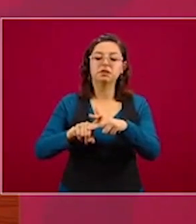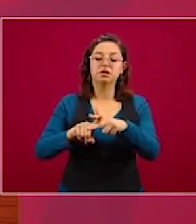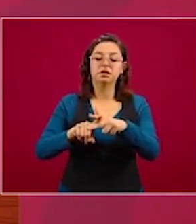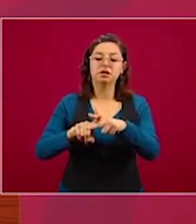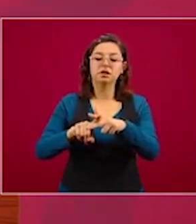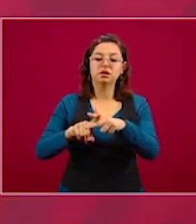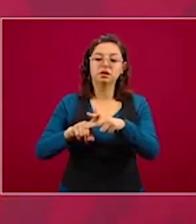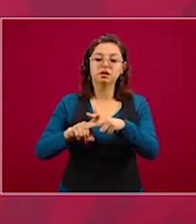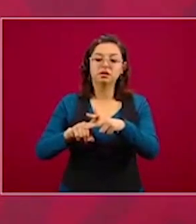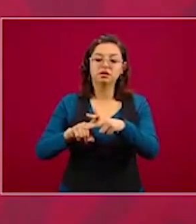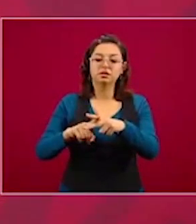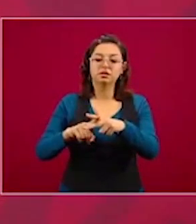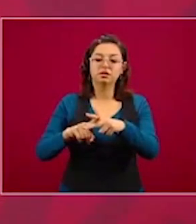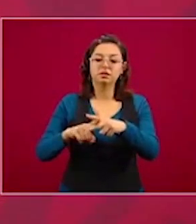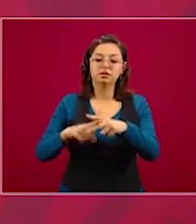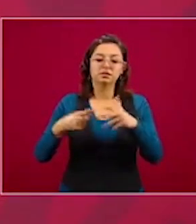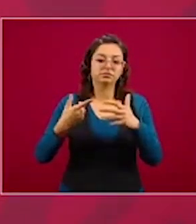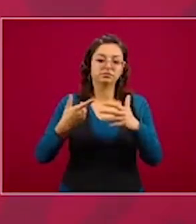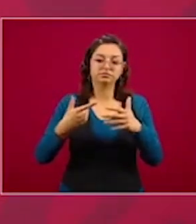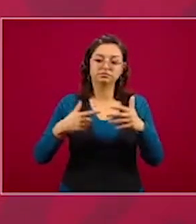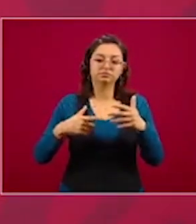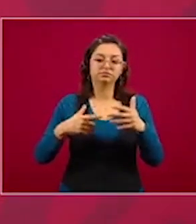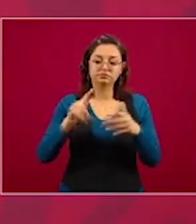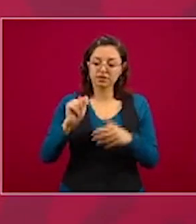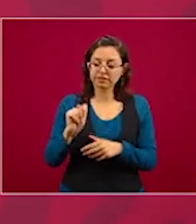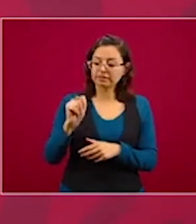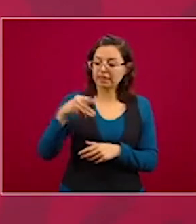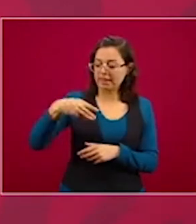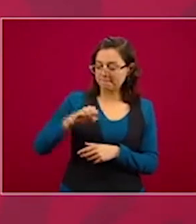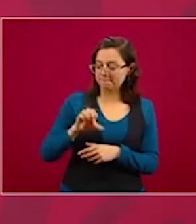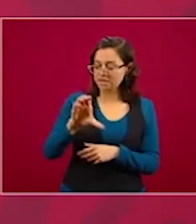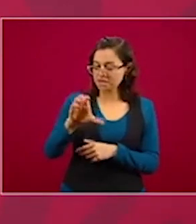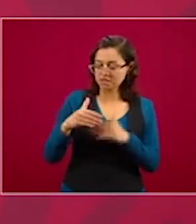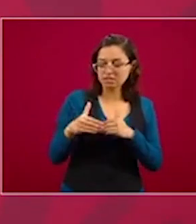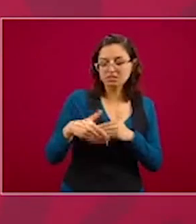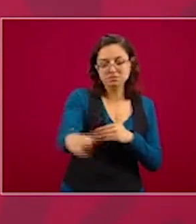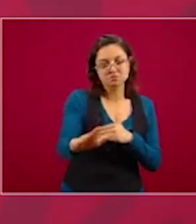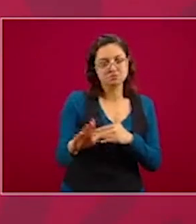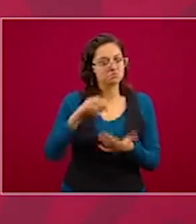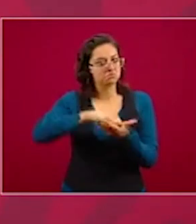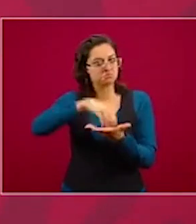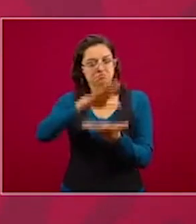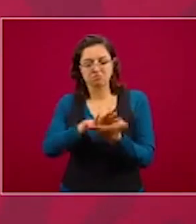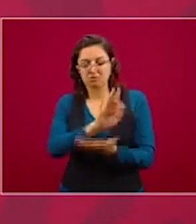comenzar con el tratado, como está contemplado.